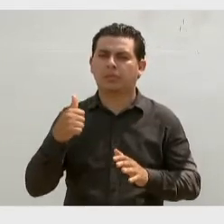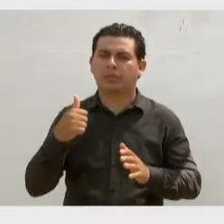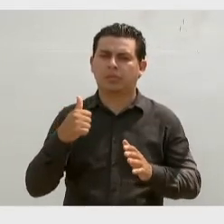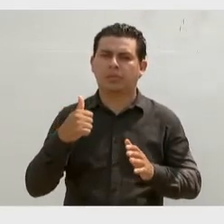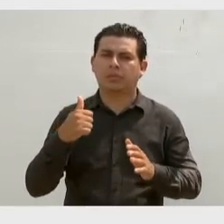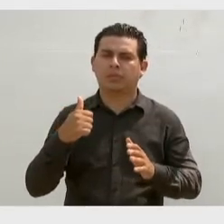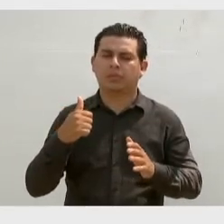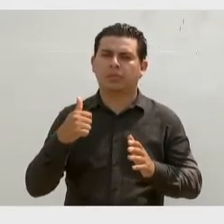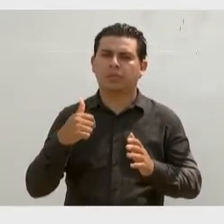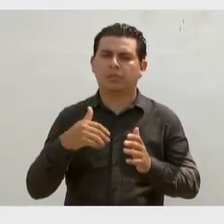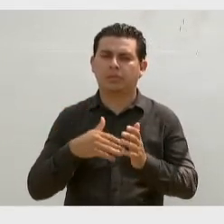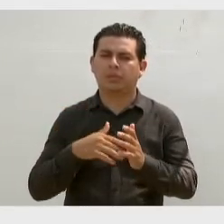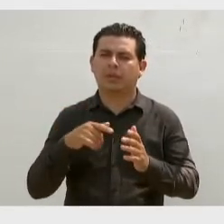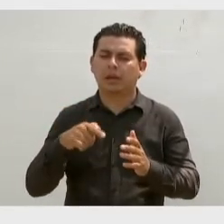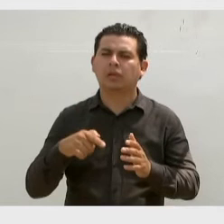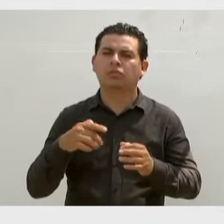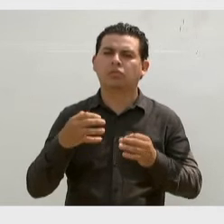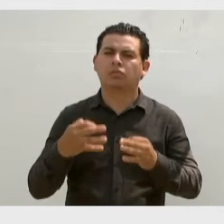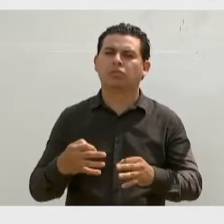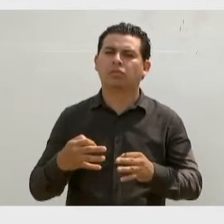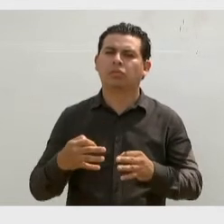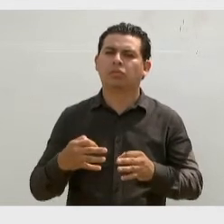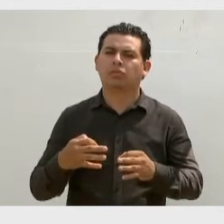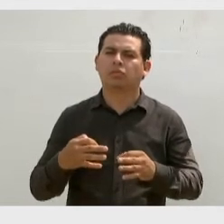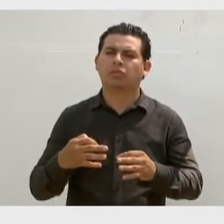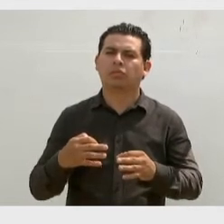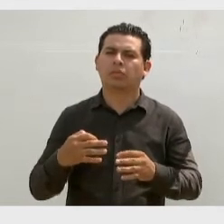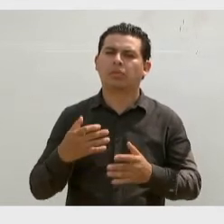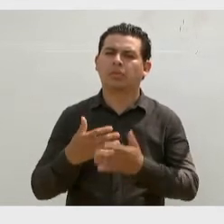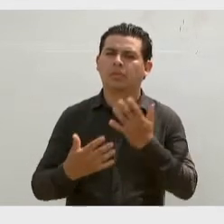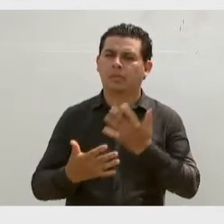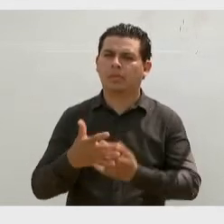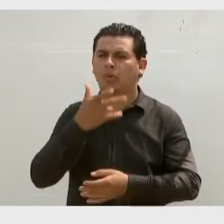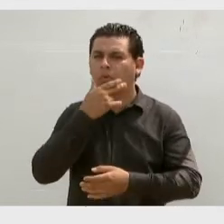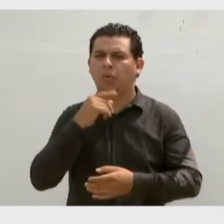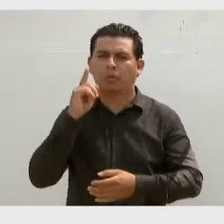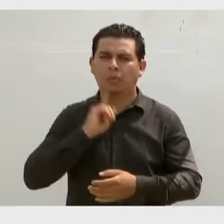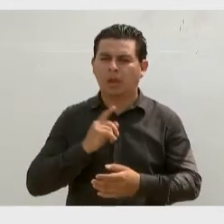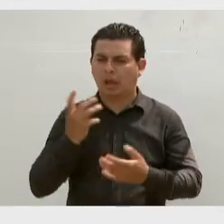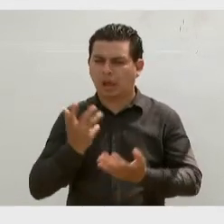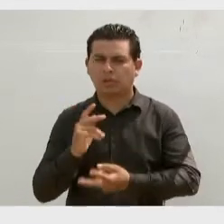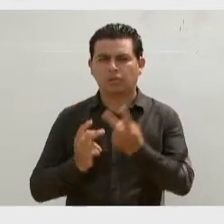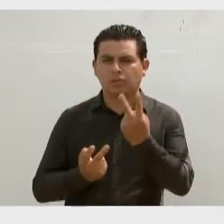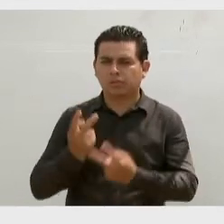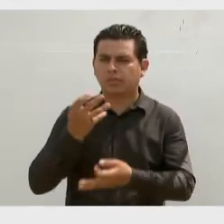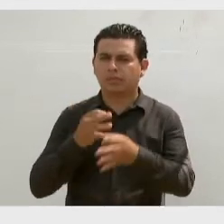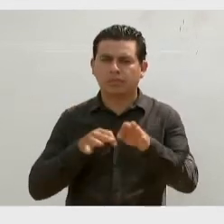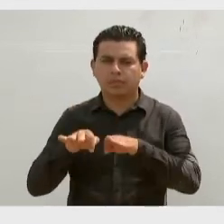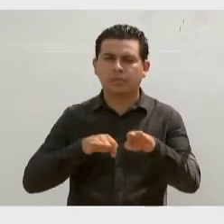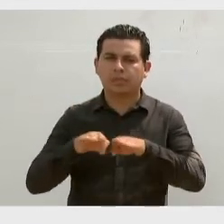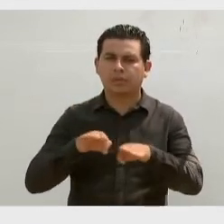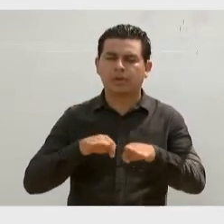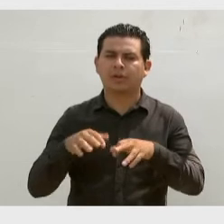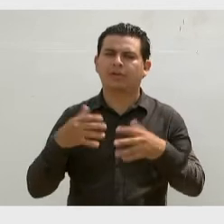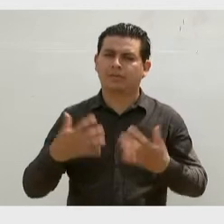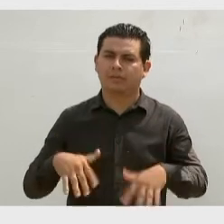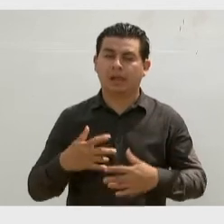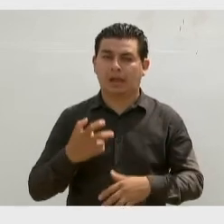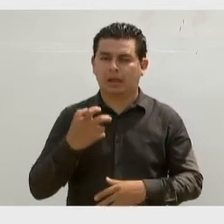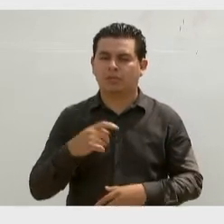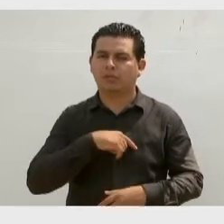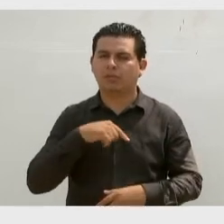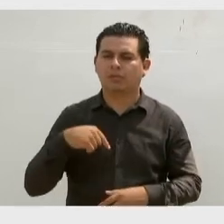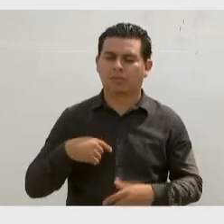1.776.000 de que los producen los sembradores. Y nos da gusto